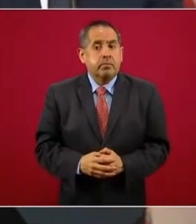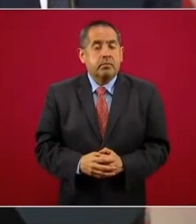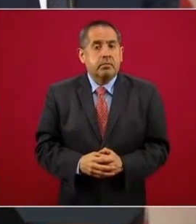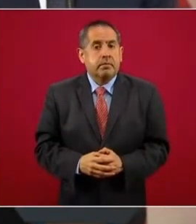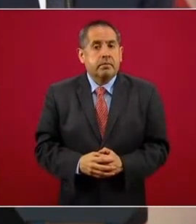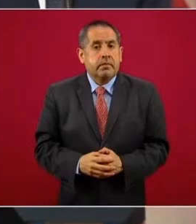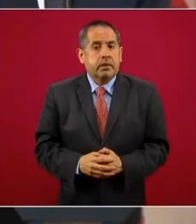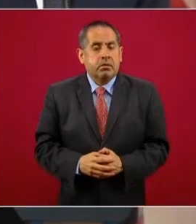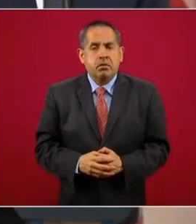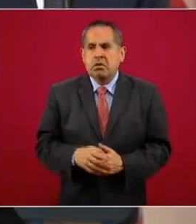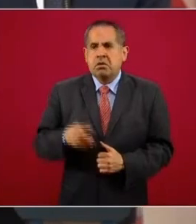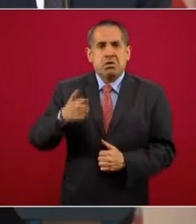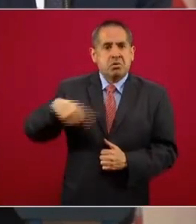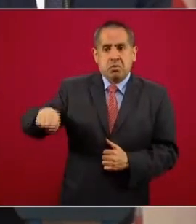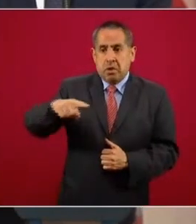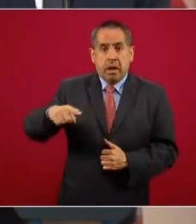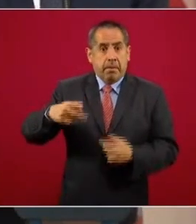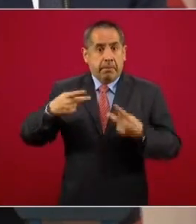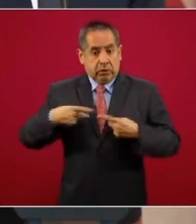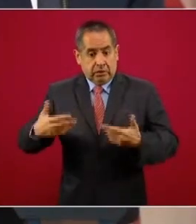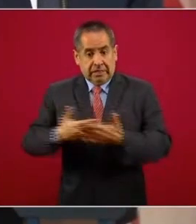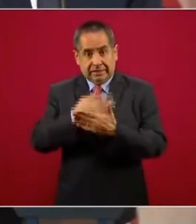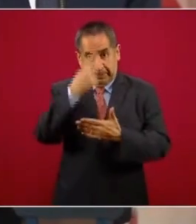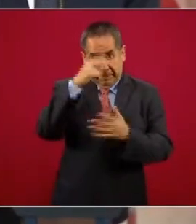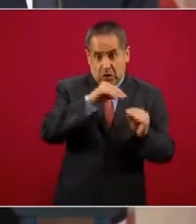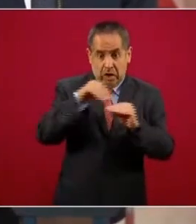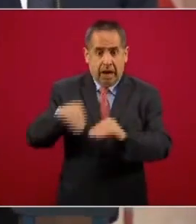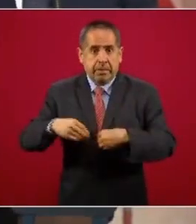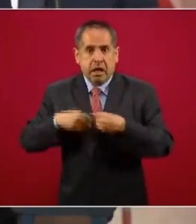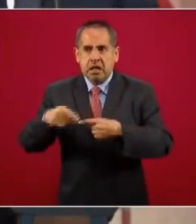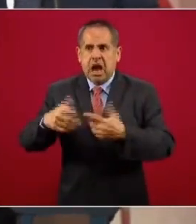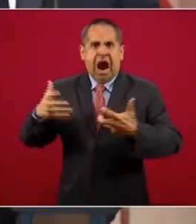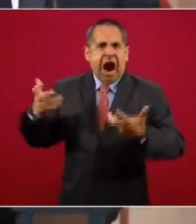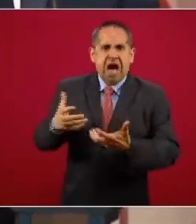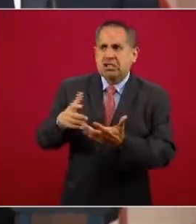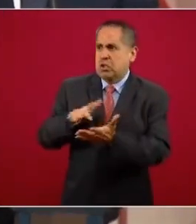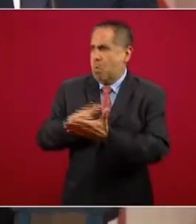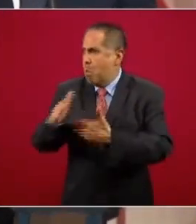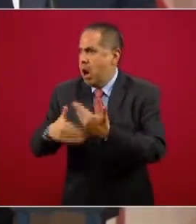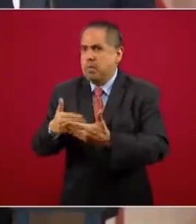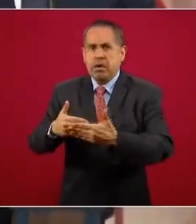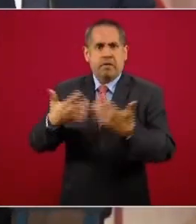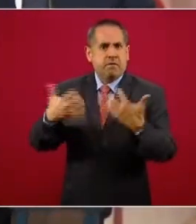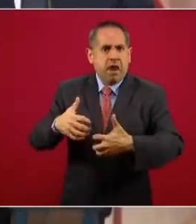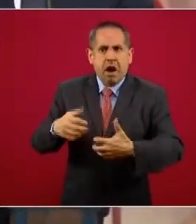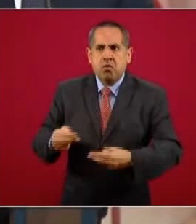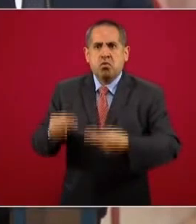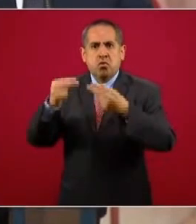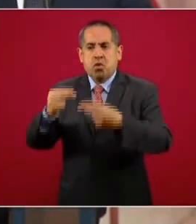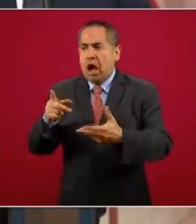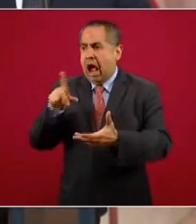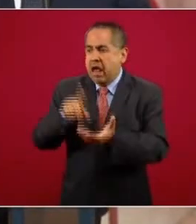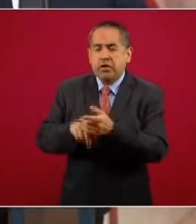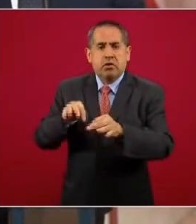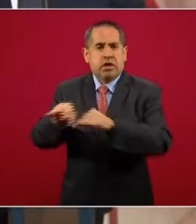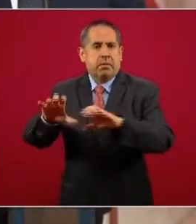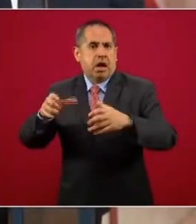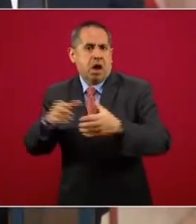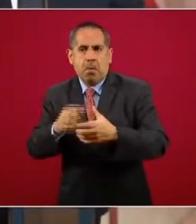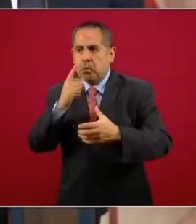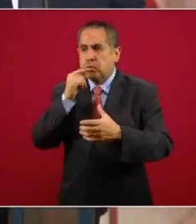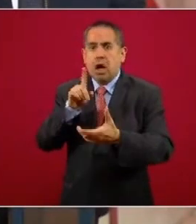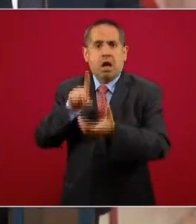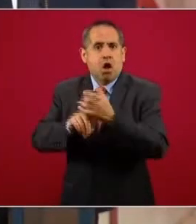y propulsado empresas e industrias forman parte de los departamentos de policía y de nuestros